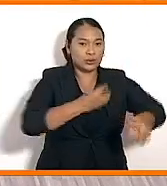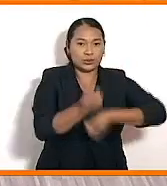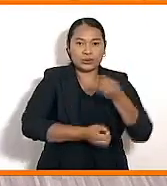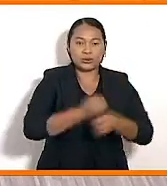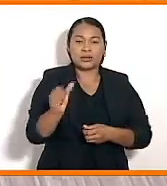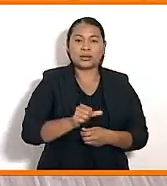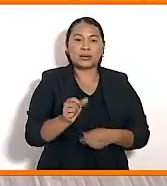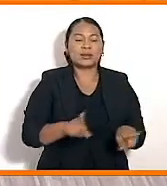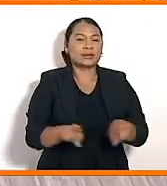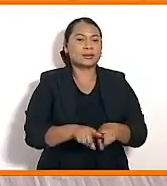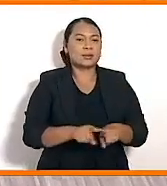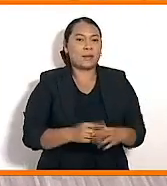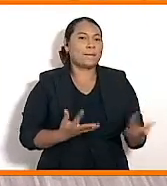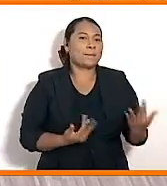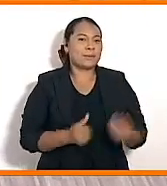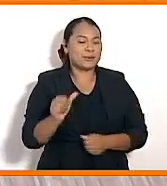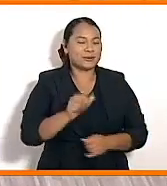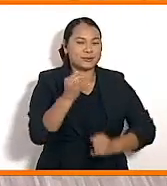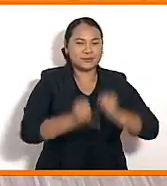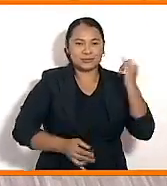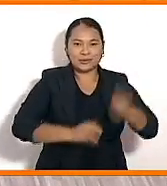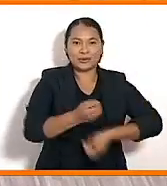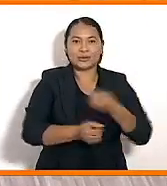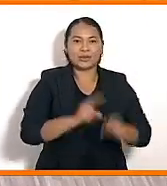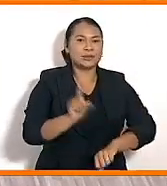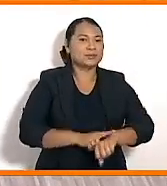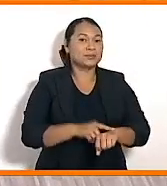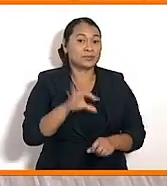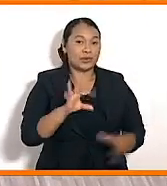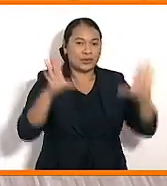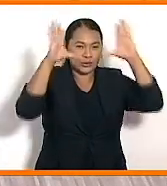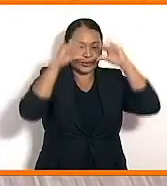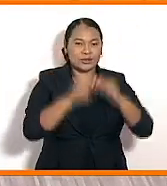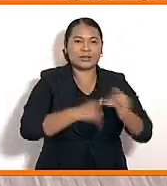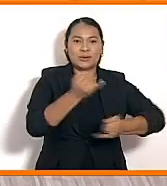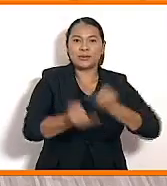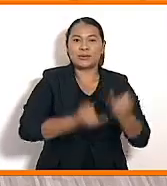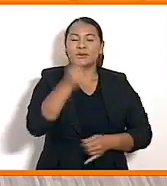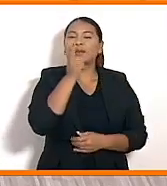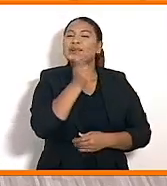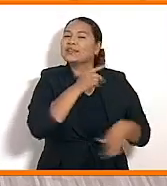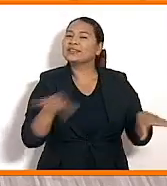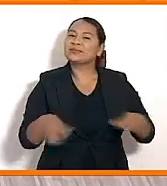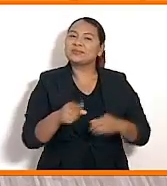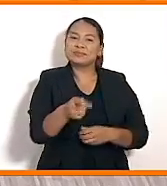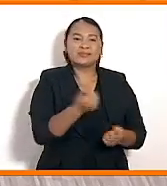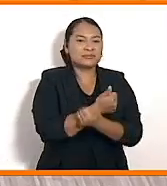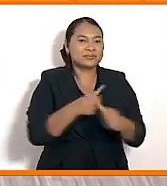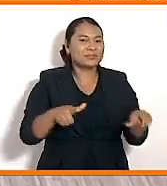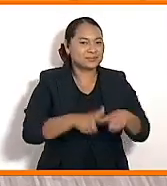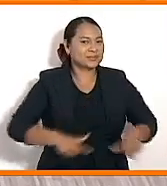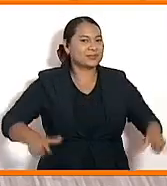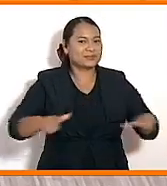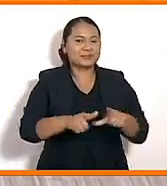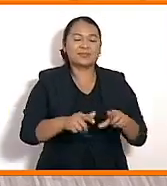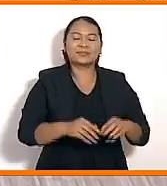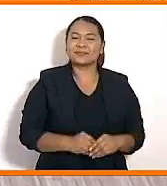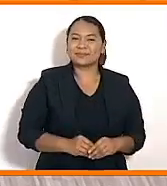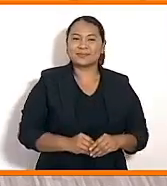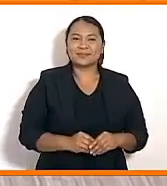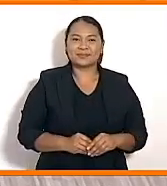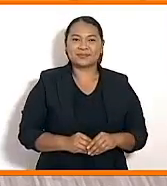pero también te esperamos en nuestro último sorteo a las 9 en punto de la noche. A jugar se ha dicho con Loto, donde quiera que estés.